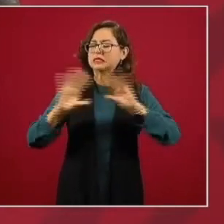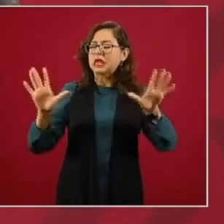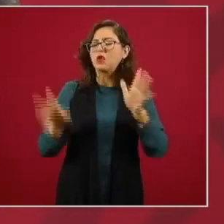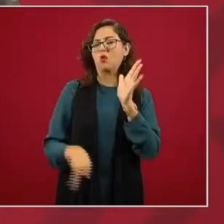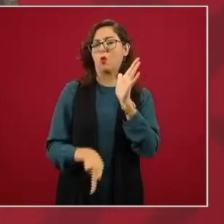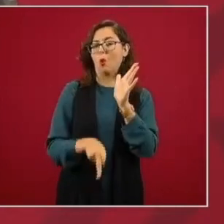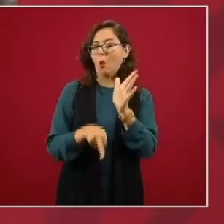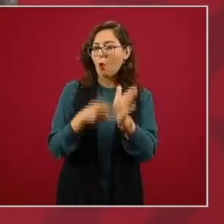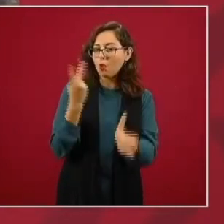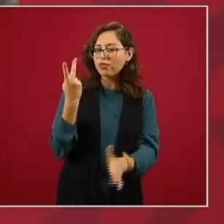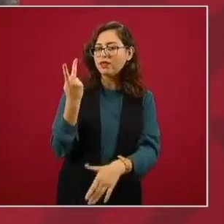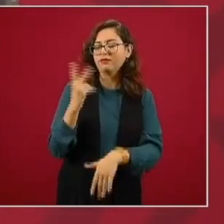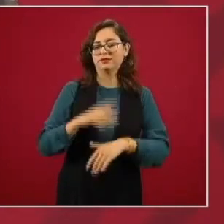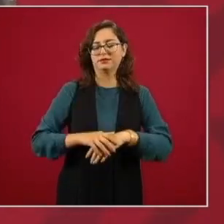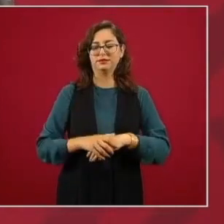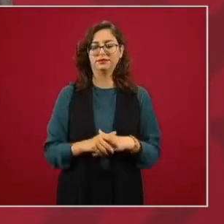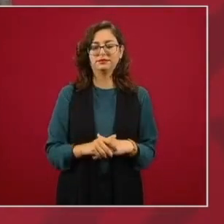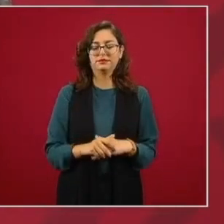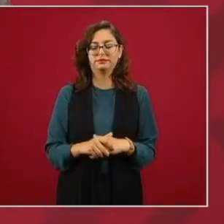porque